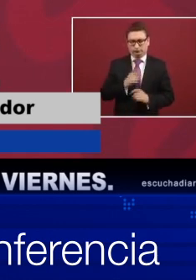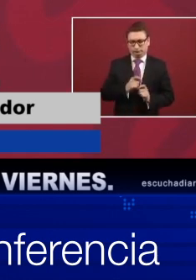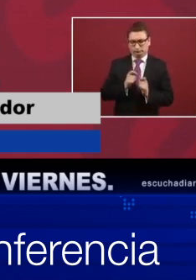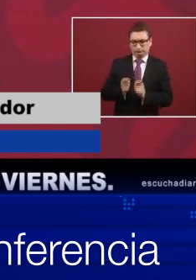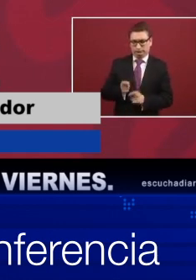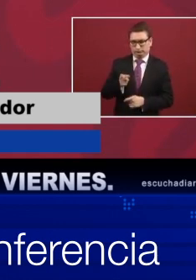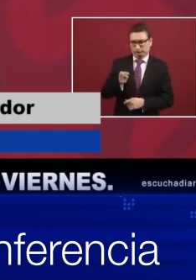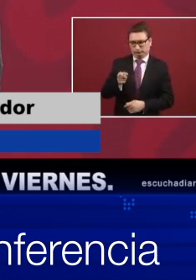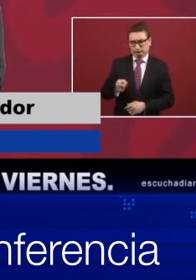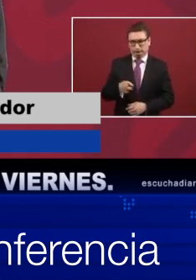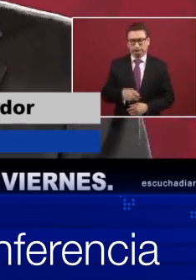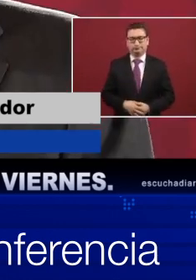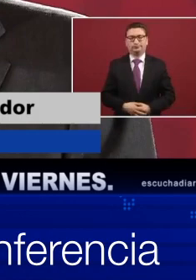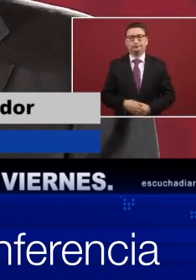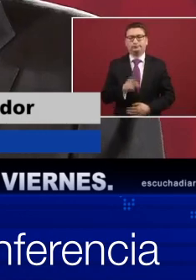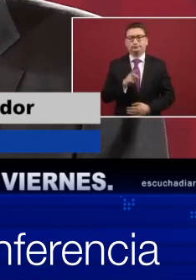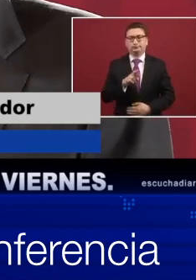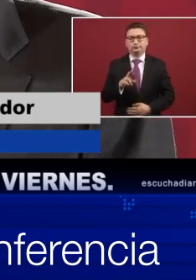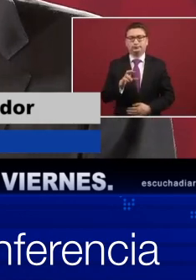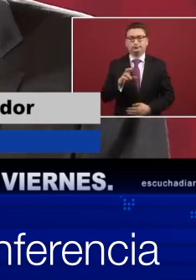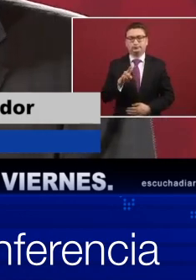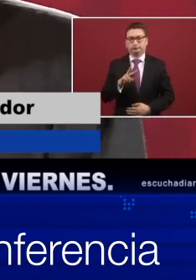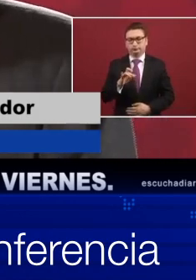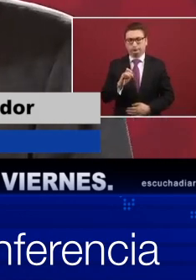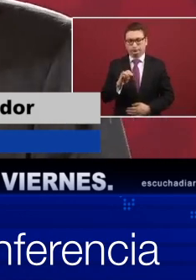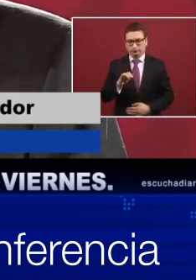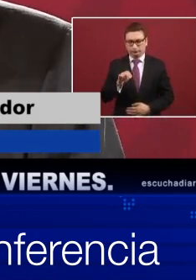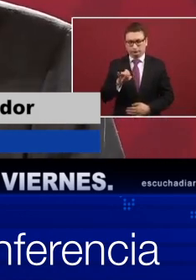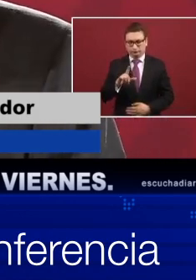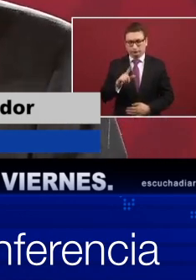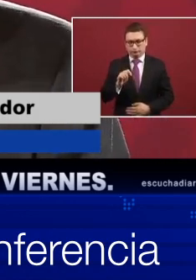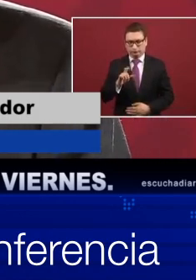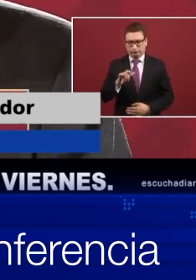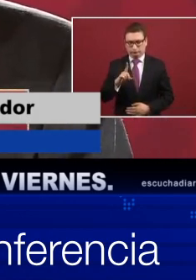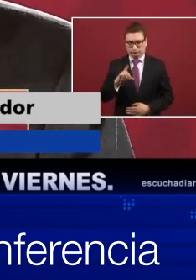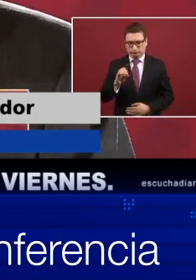doctor Víctor Manuel Toledo